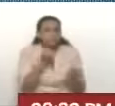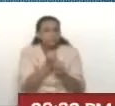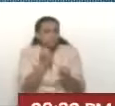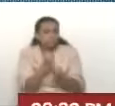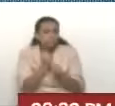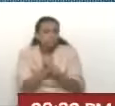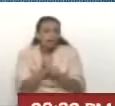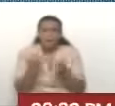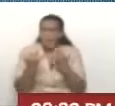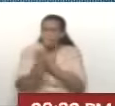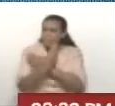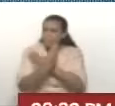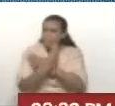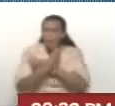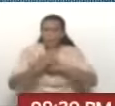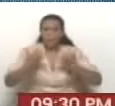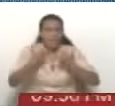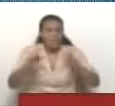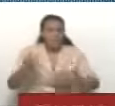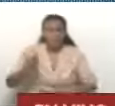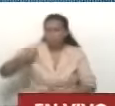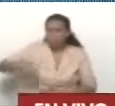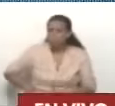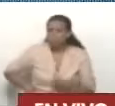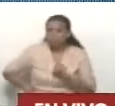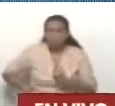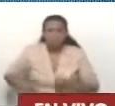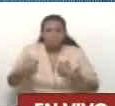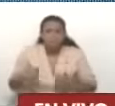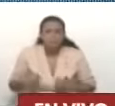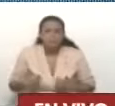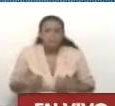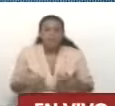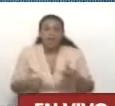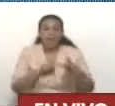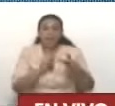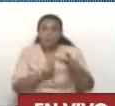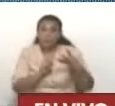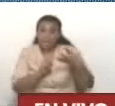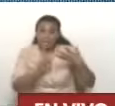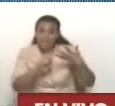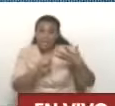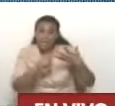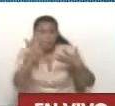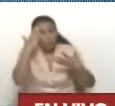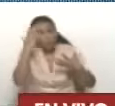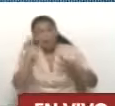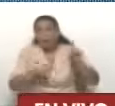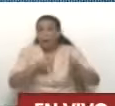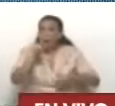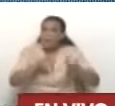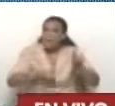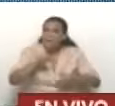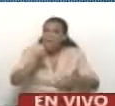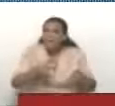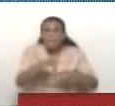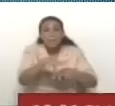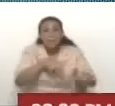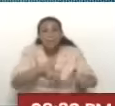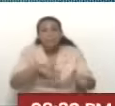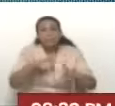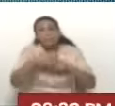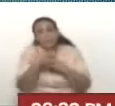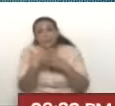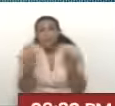por su autonomía e independencia económica, que es el vértice 3, y que muchas veces, presidente, o en la mayoría de los